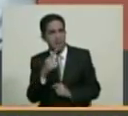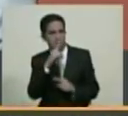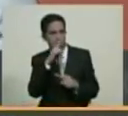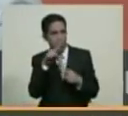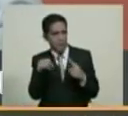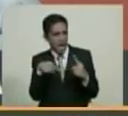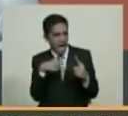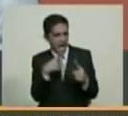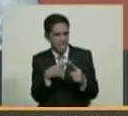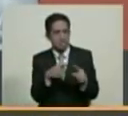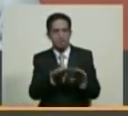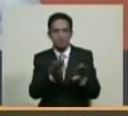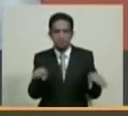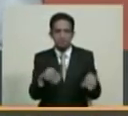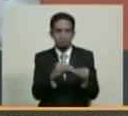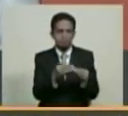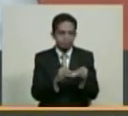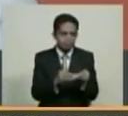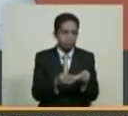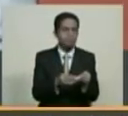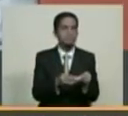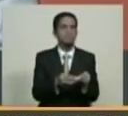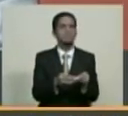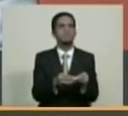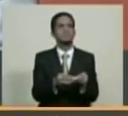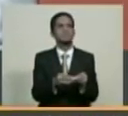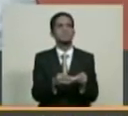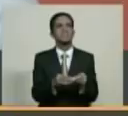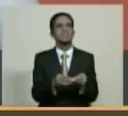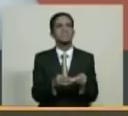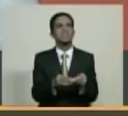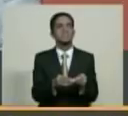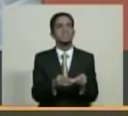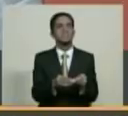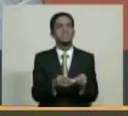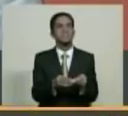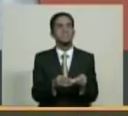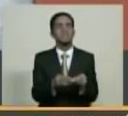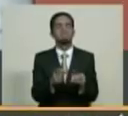línea de producción es usada y está en buen estado, él la